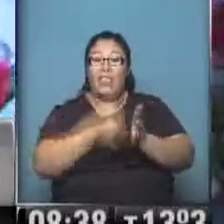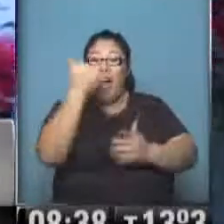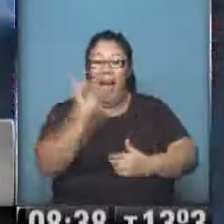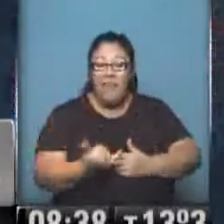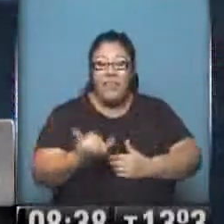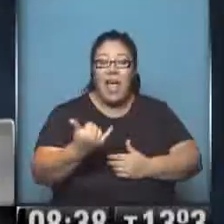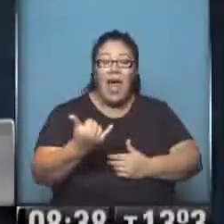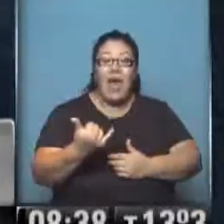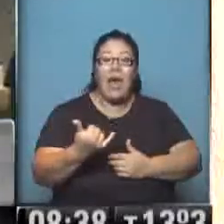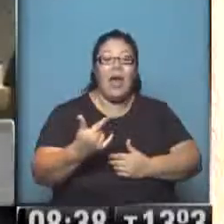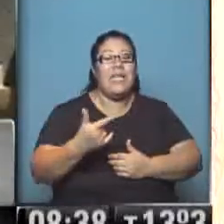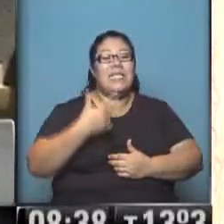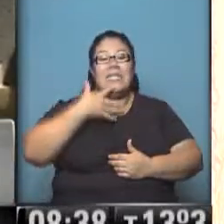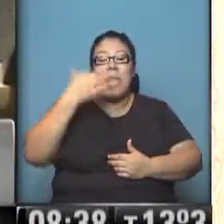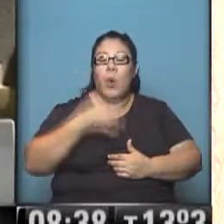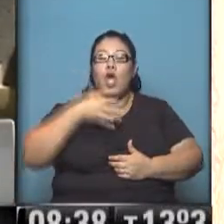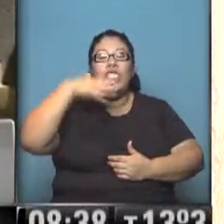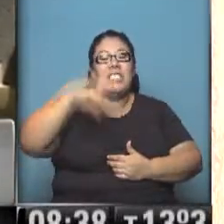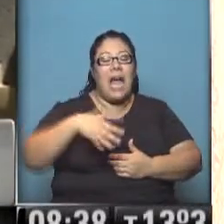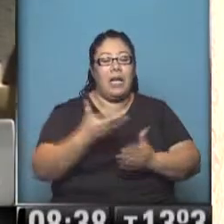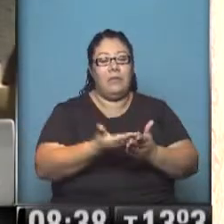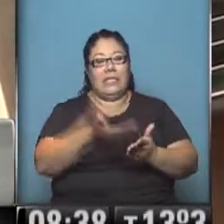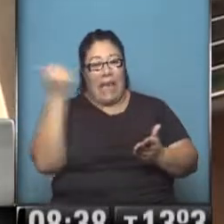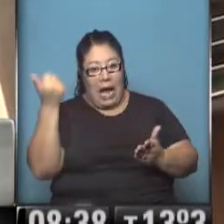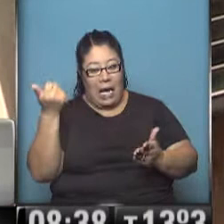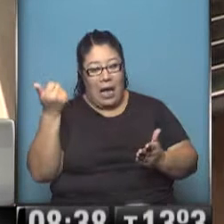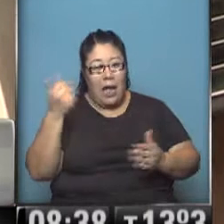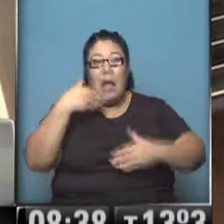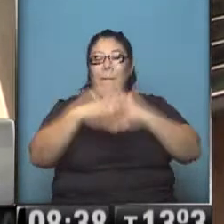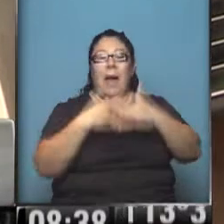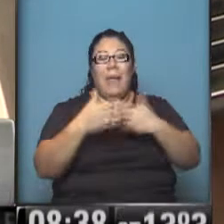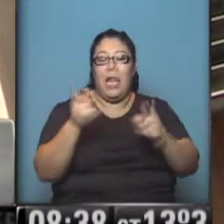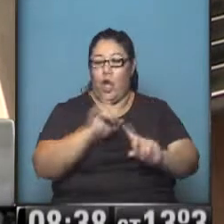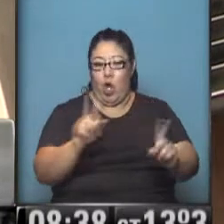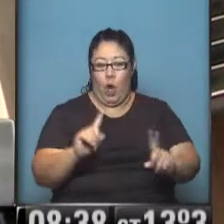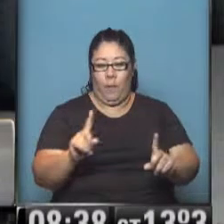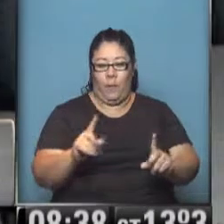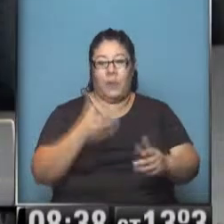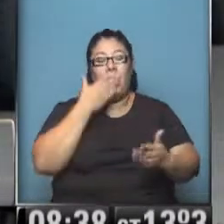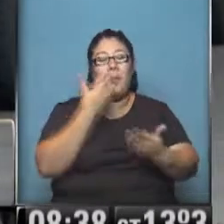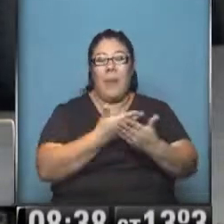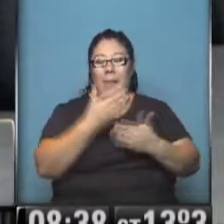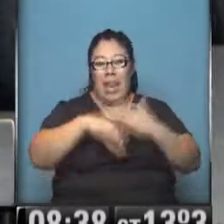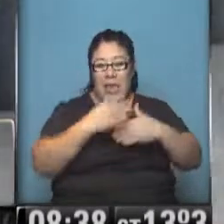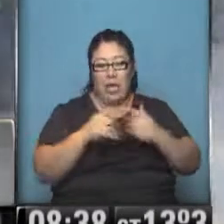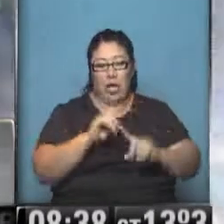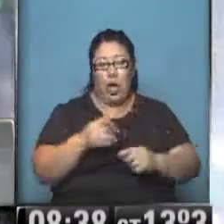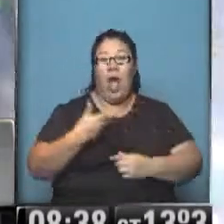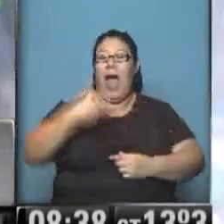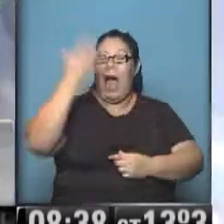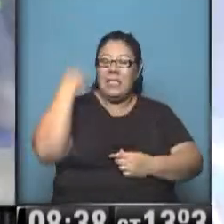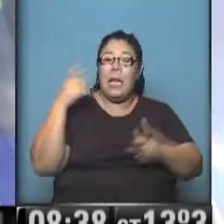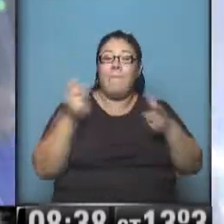fe en las barrios la sangre no el papel higiénico salió a desmentir lo difundido el día de ayer